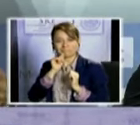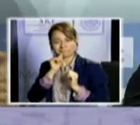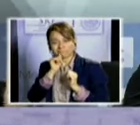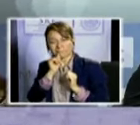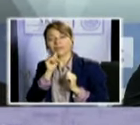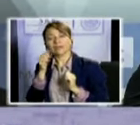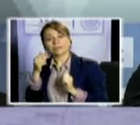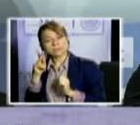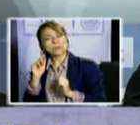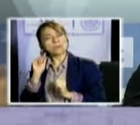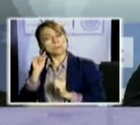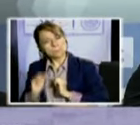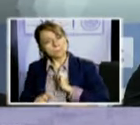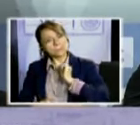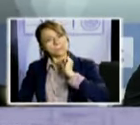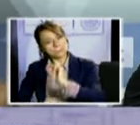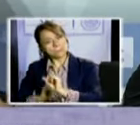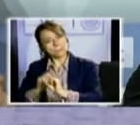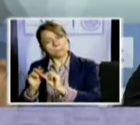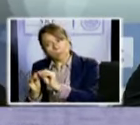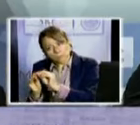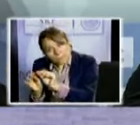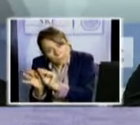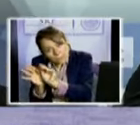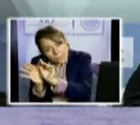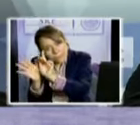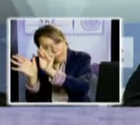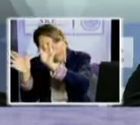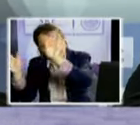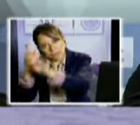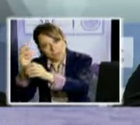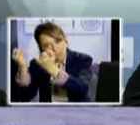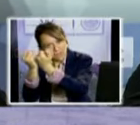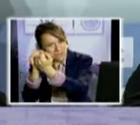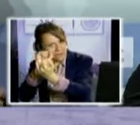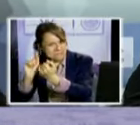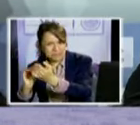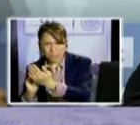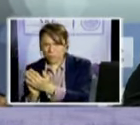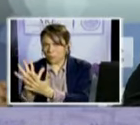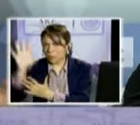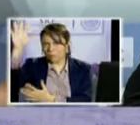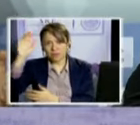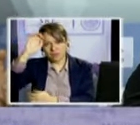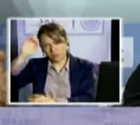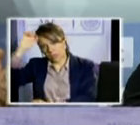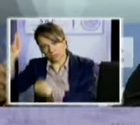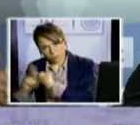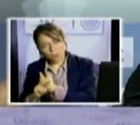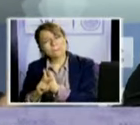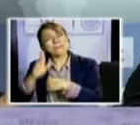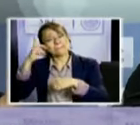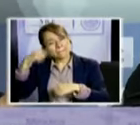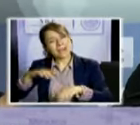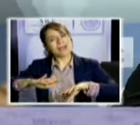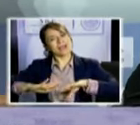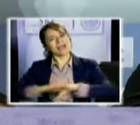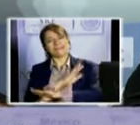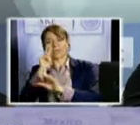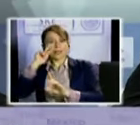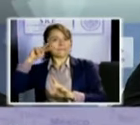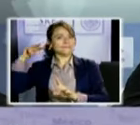tenemos que sumar a otras regiones, incluyendo la Unión Europea, donde están un poco divididos. El cambio de paradigma es muy claro, no